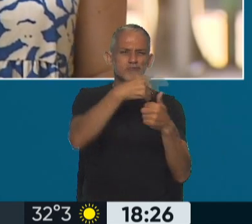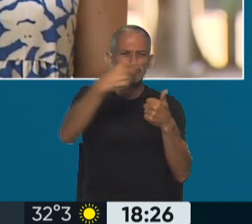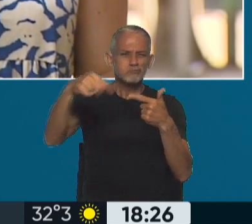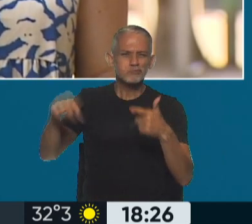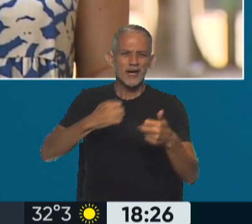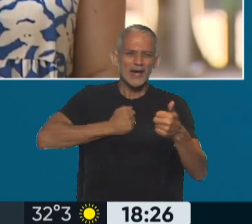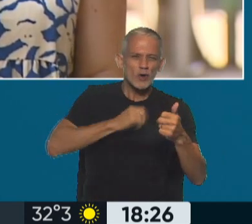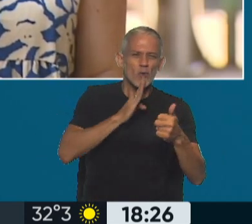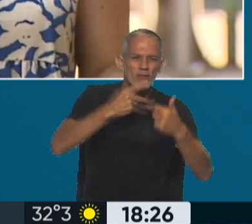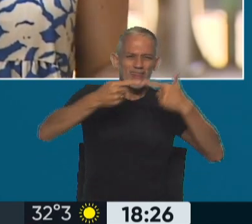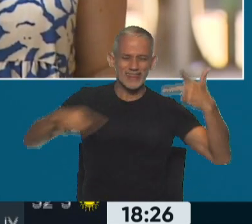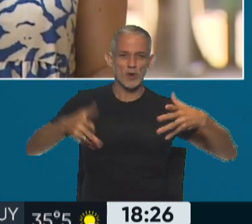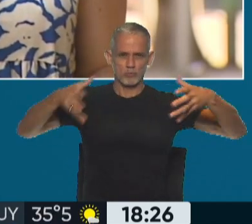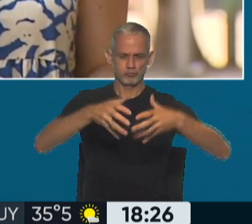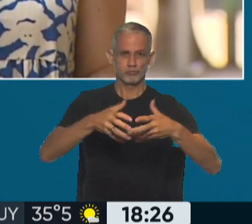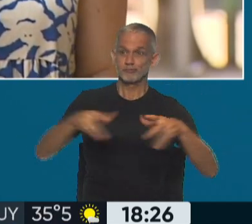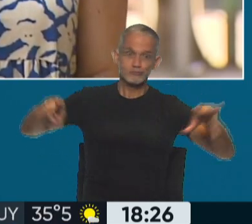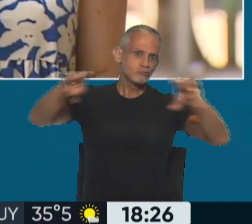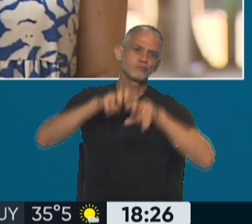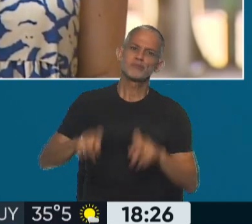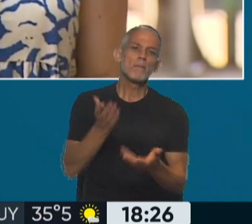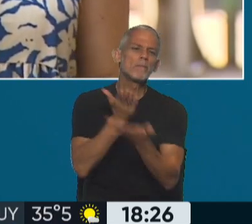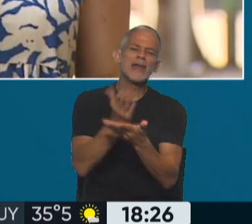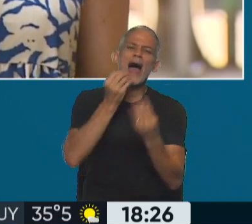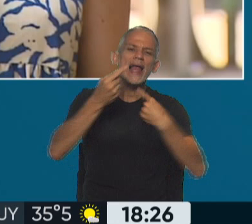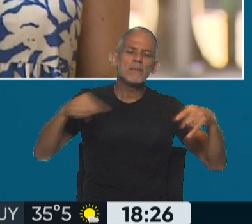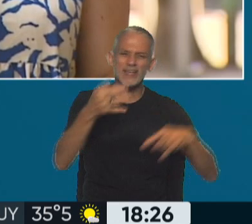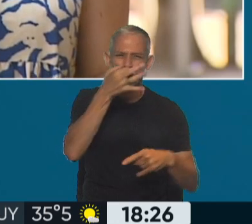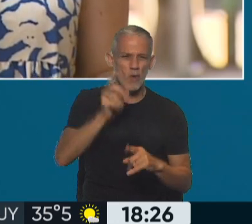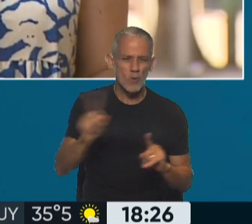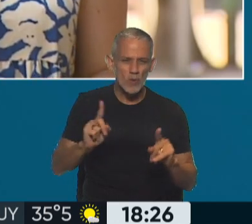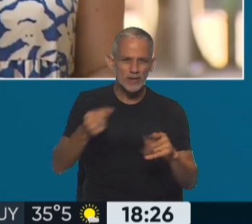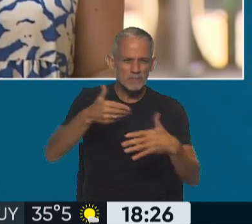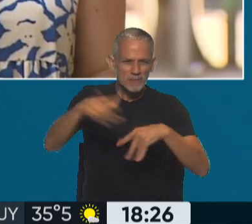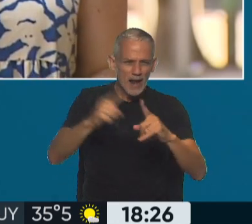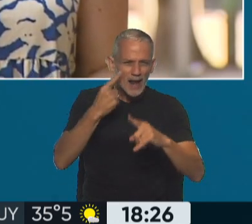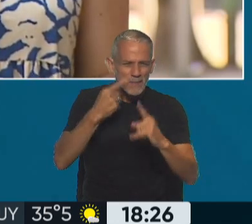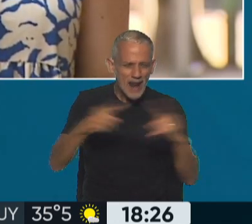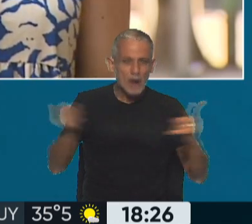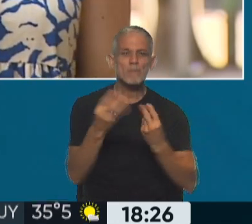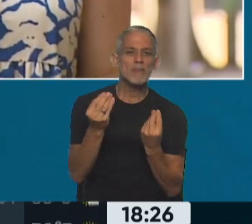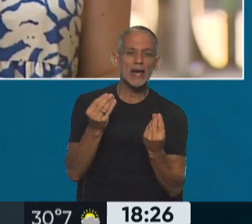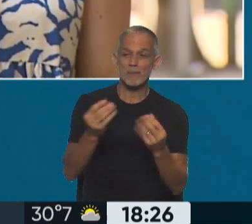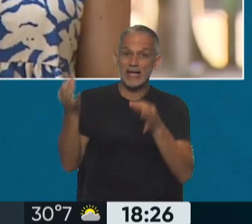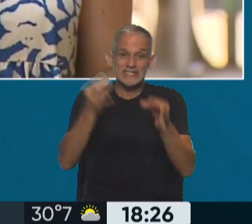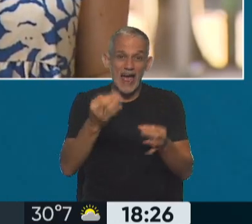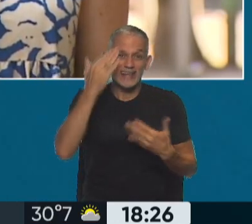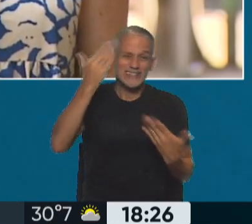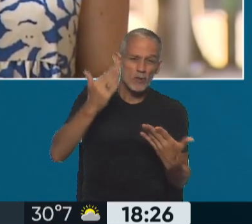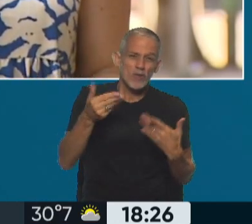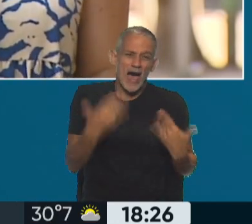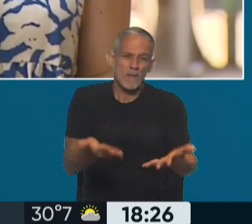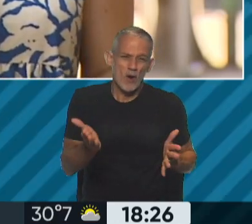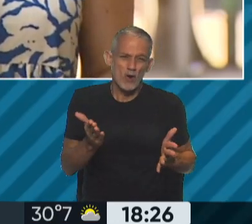y además una enorme colecta. Piden alimentos no perecederos para todos aquellos que quieran llegar, saludarlos, mostrarles su